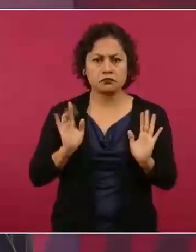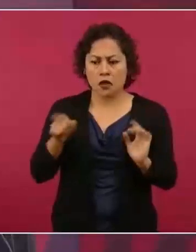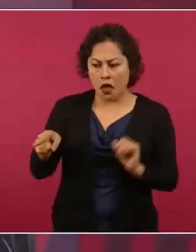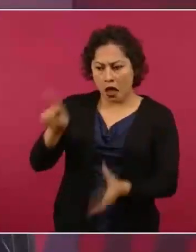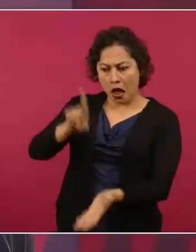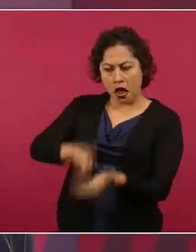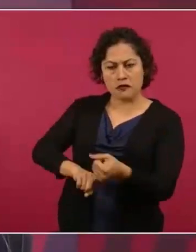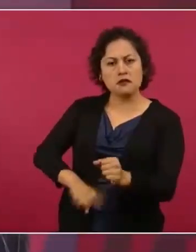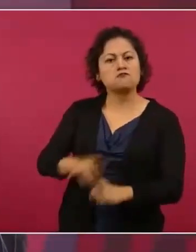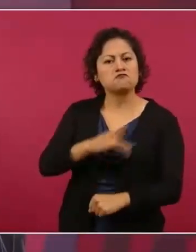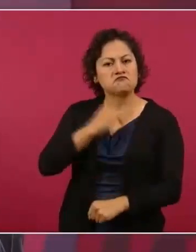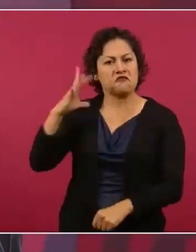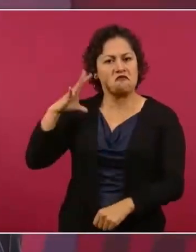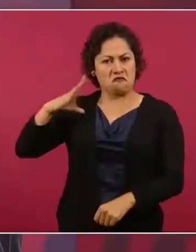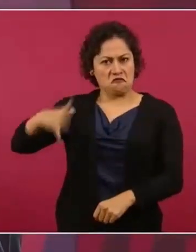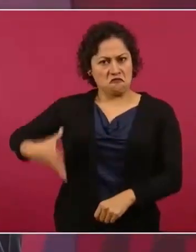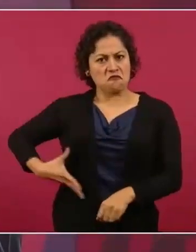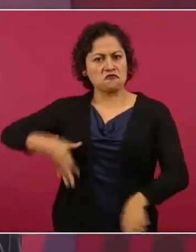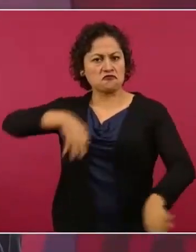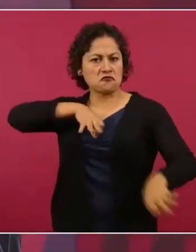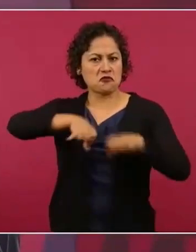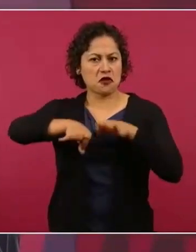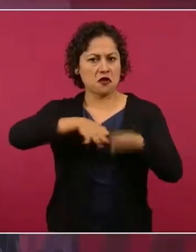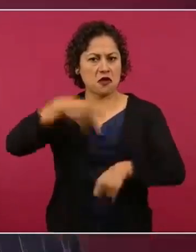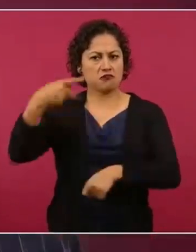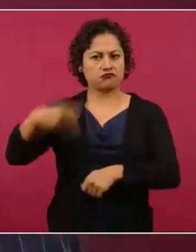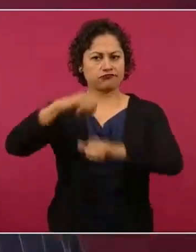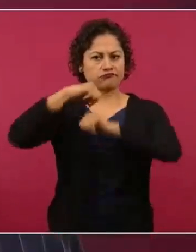de la función que llevan a cabo